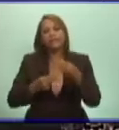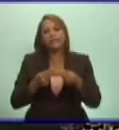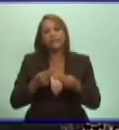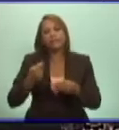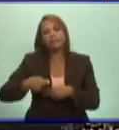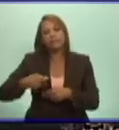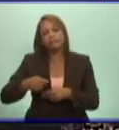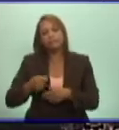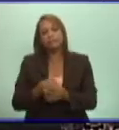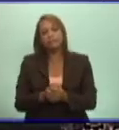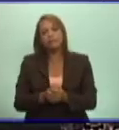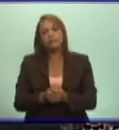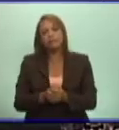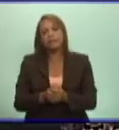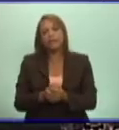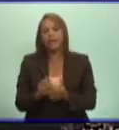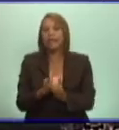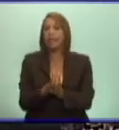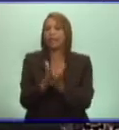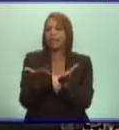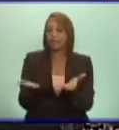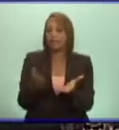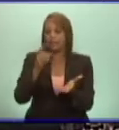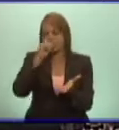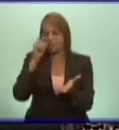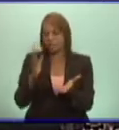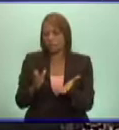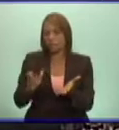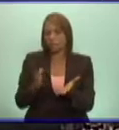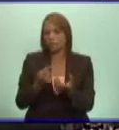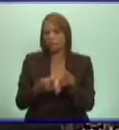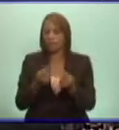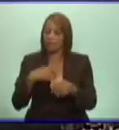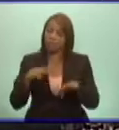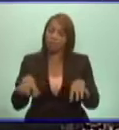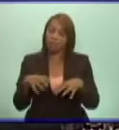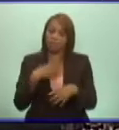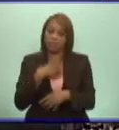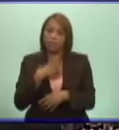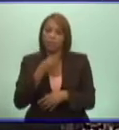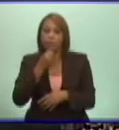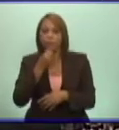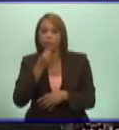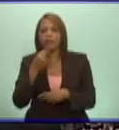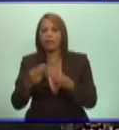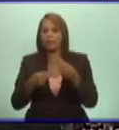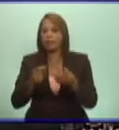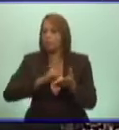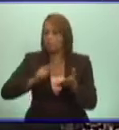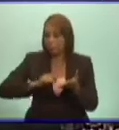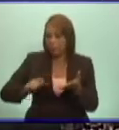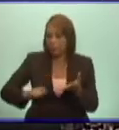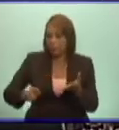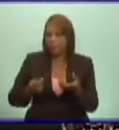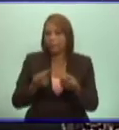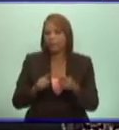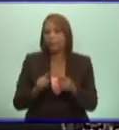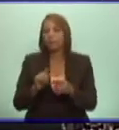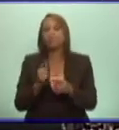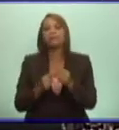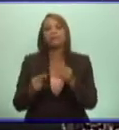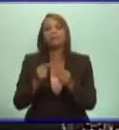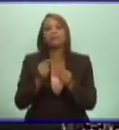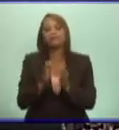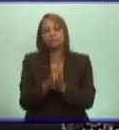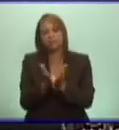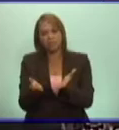hacer en la propia libreta del estudiante. Si existe condiciones, pues puede entregarlo por escrito, pero principalmente en la libreta